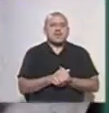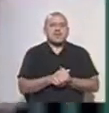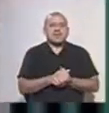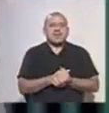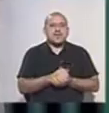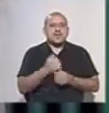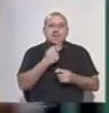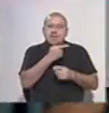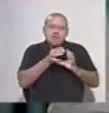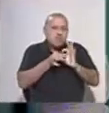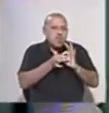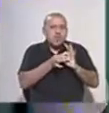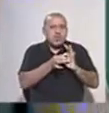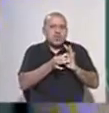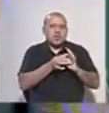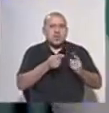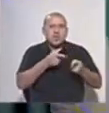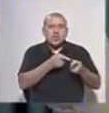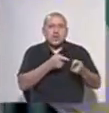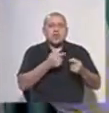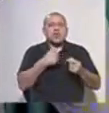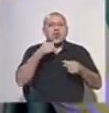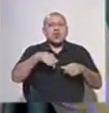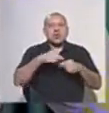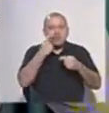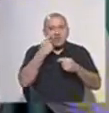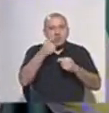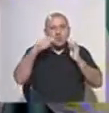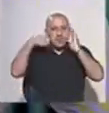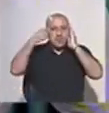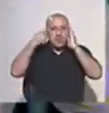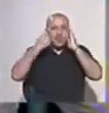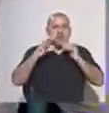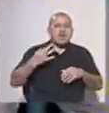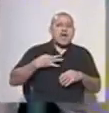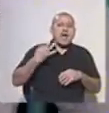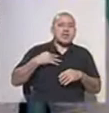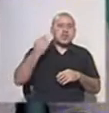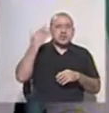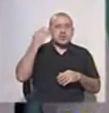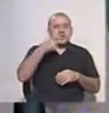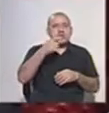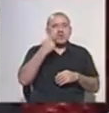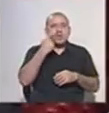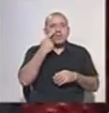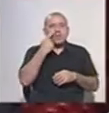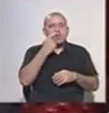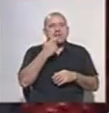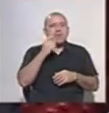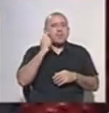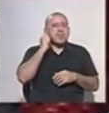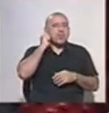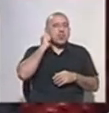une a él. Hoy mirábamos unos videos que filmó su padre hace muchos años. Mi cumpleaños de 19 años. De